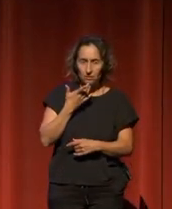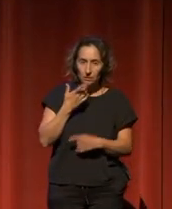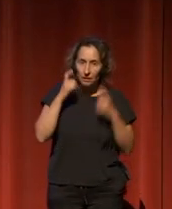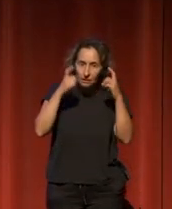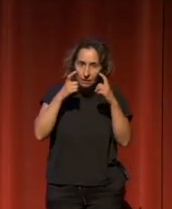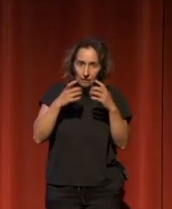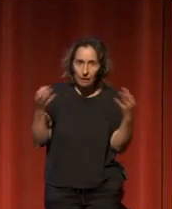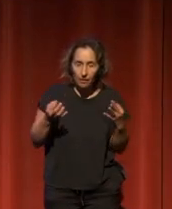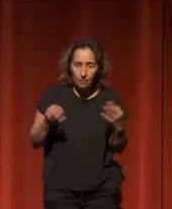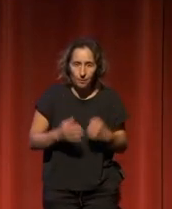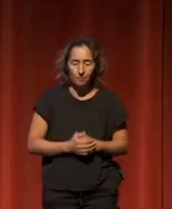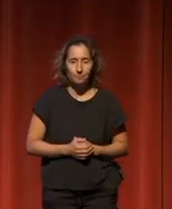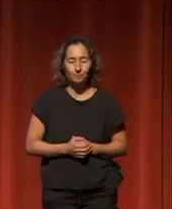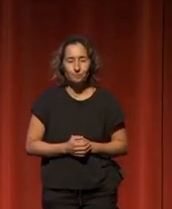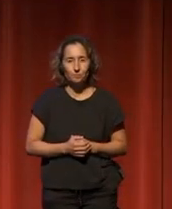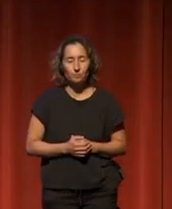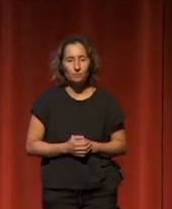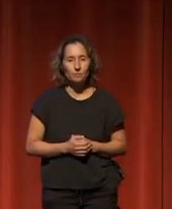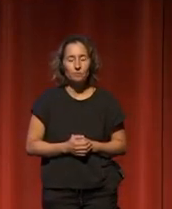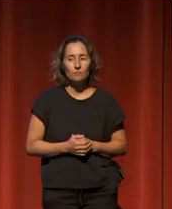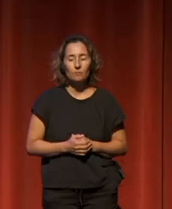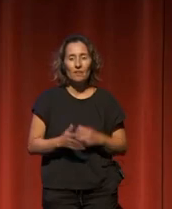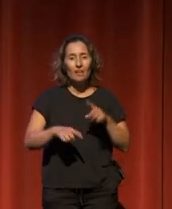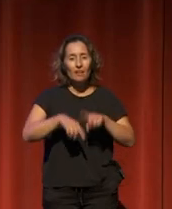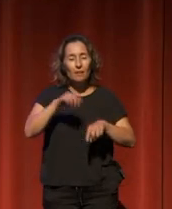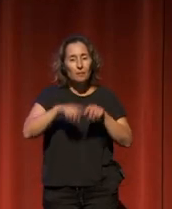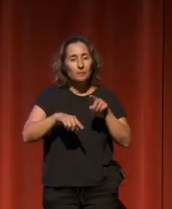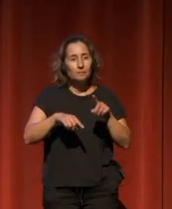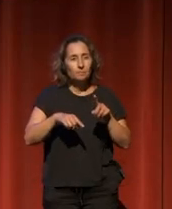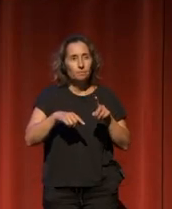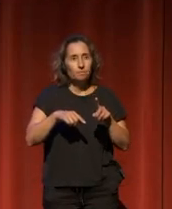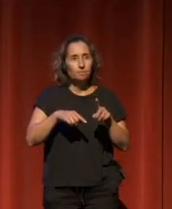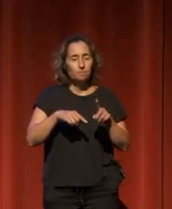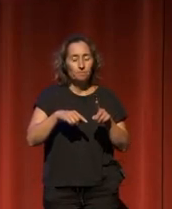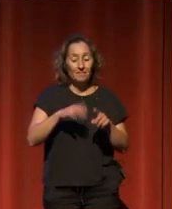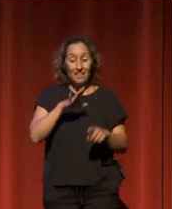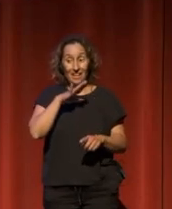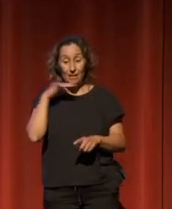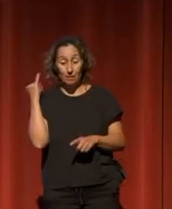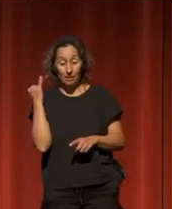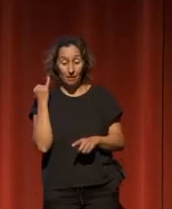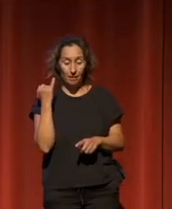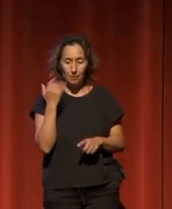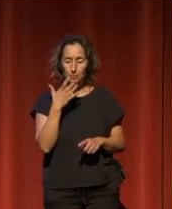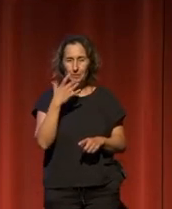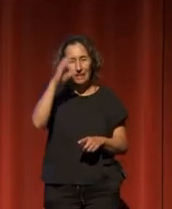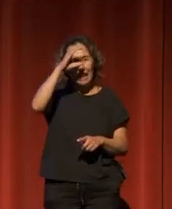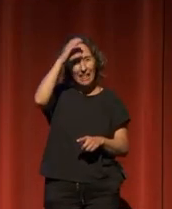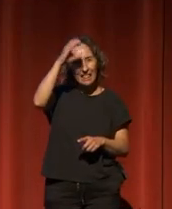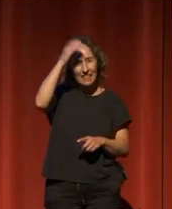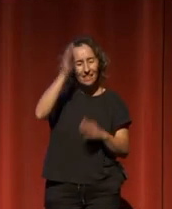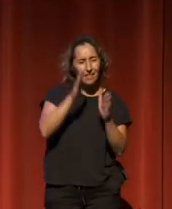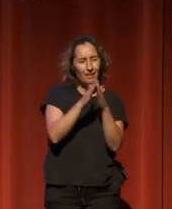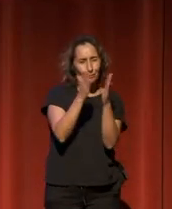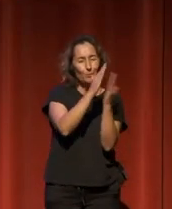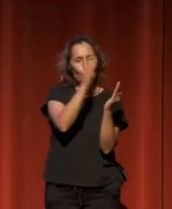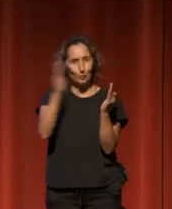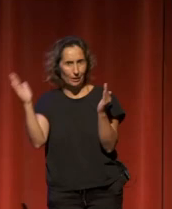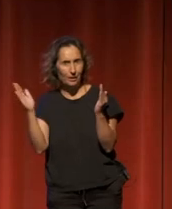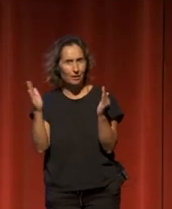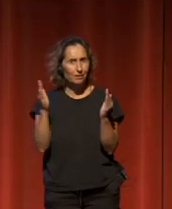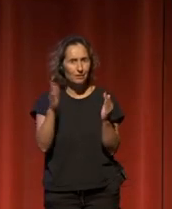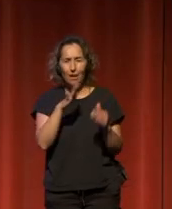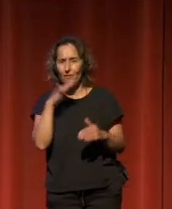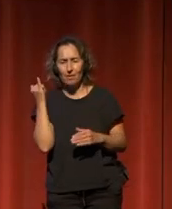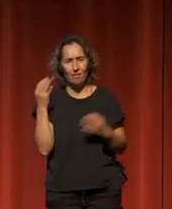de los eh en los en los grados y y grados de maestría en ciencias bibliotecarias por ejemplo en Portugal no